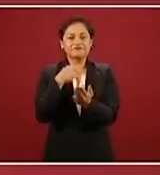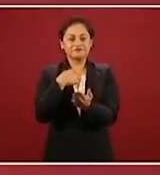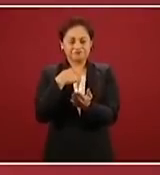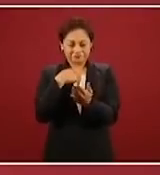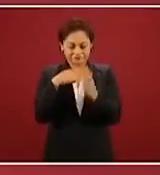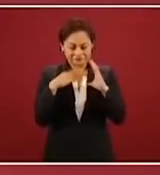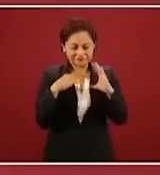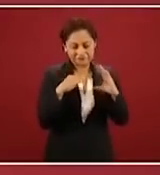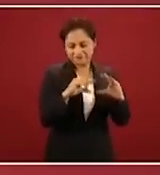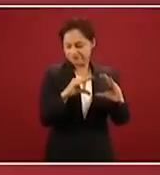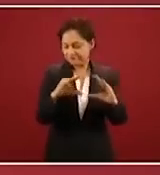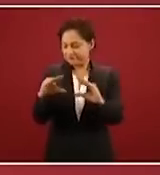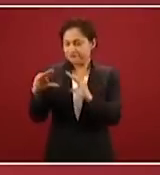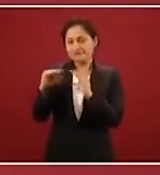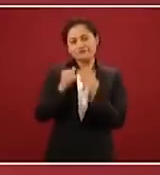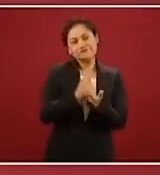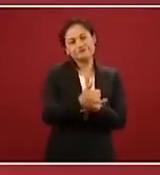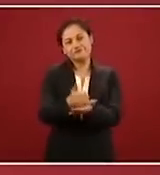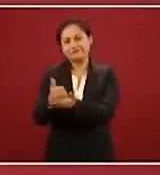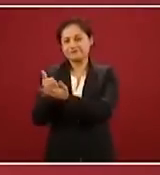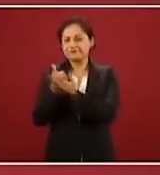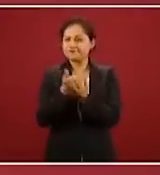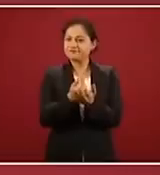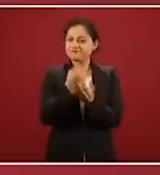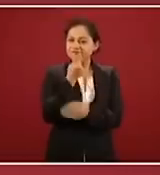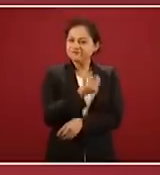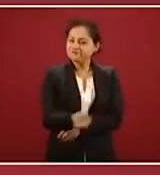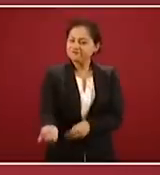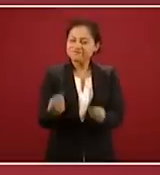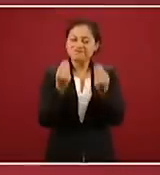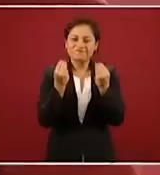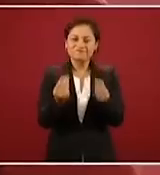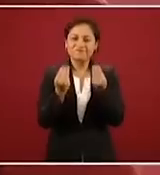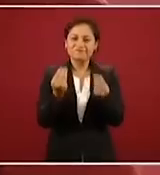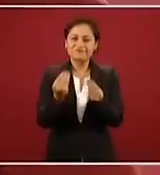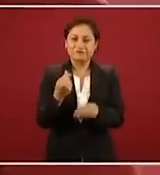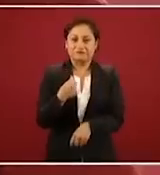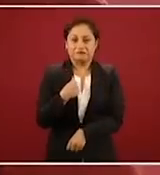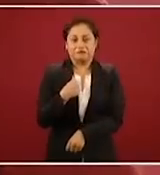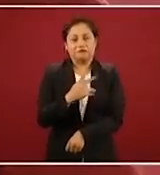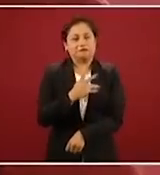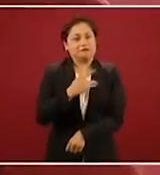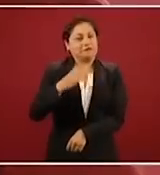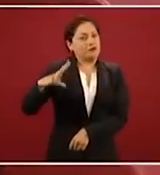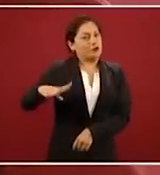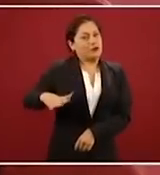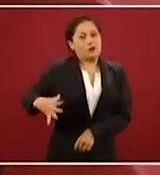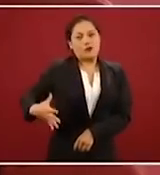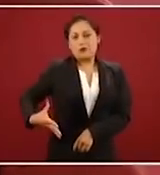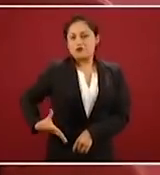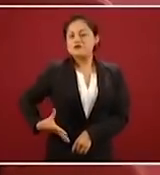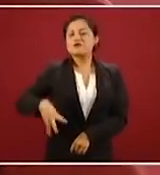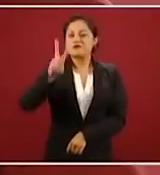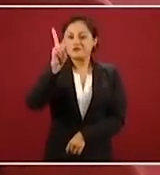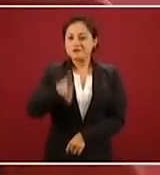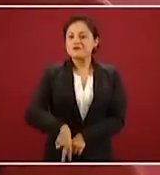niños. Y cómo no estar orgullosa si me tocó precisamente vivir